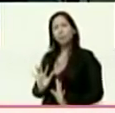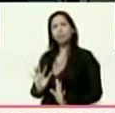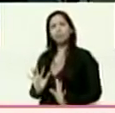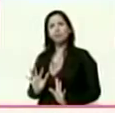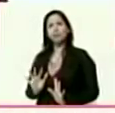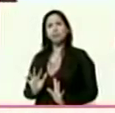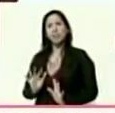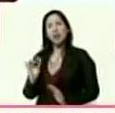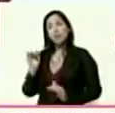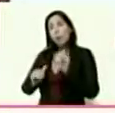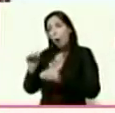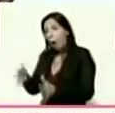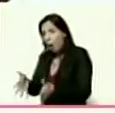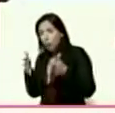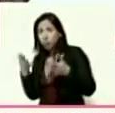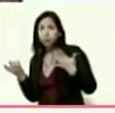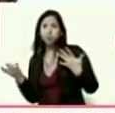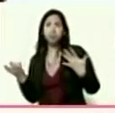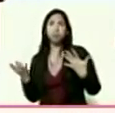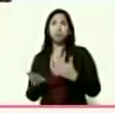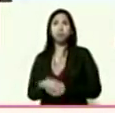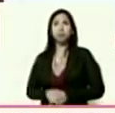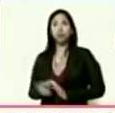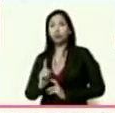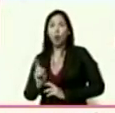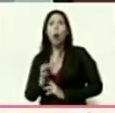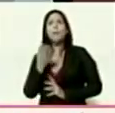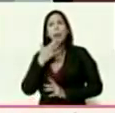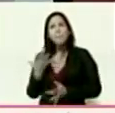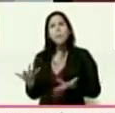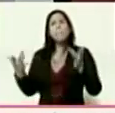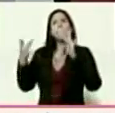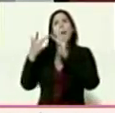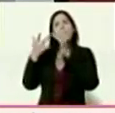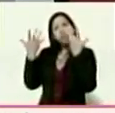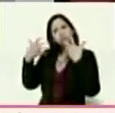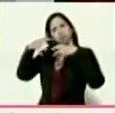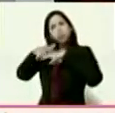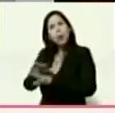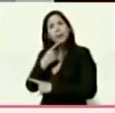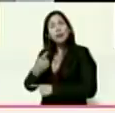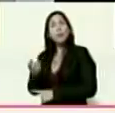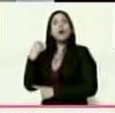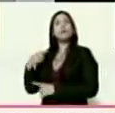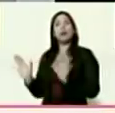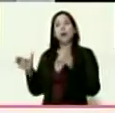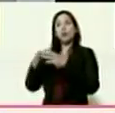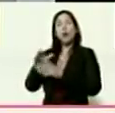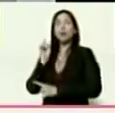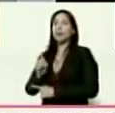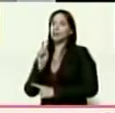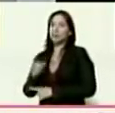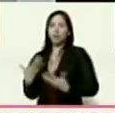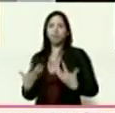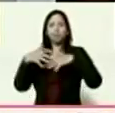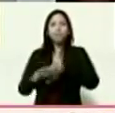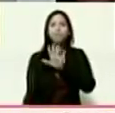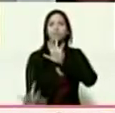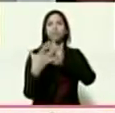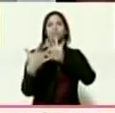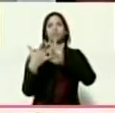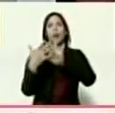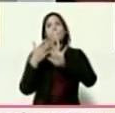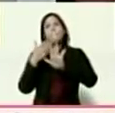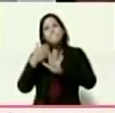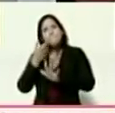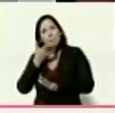es los votos, no, es la relación, lo decíamos ahí en la reunión, necesaria de